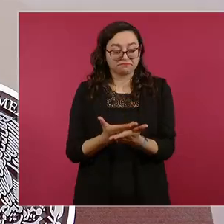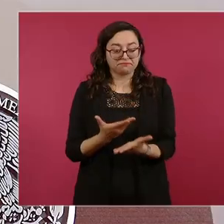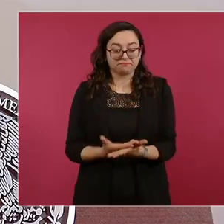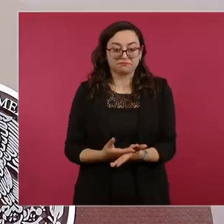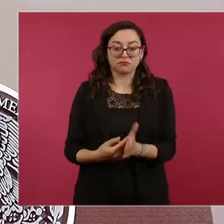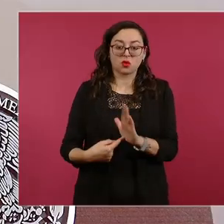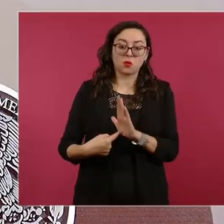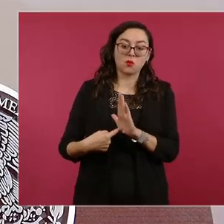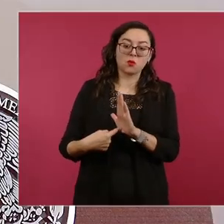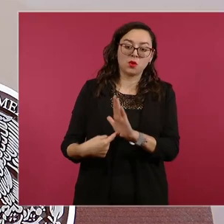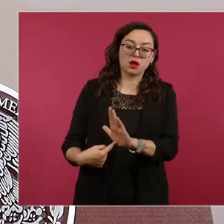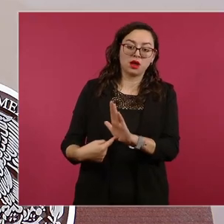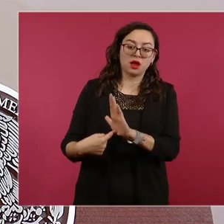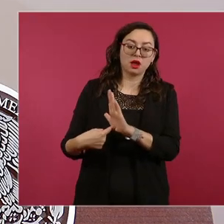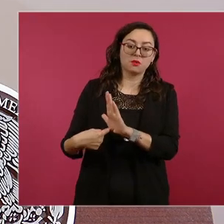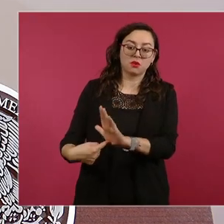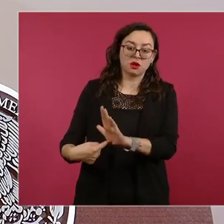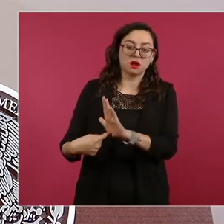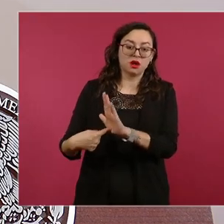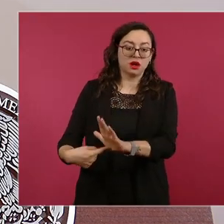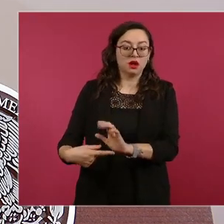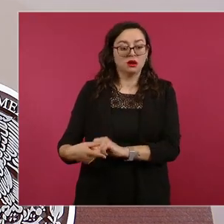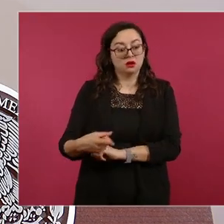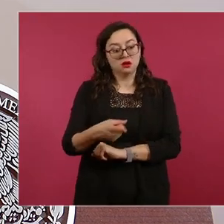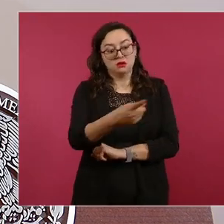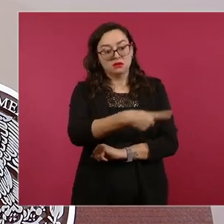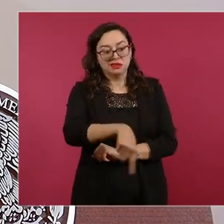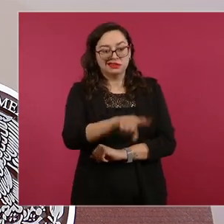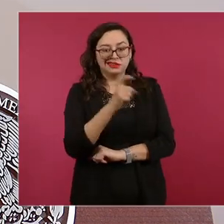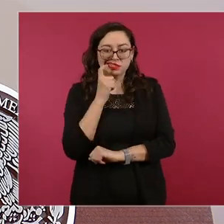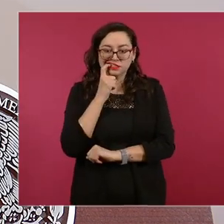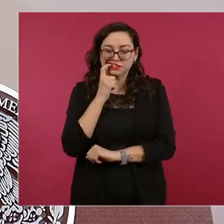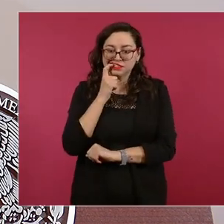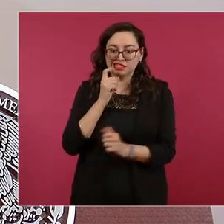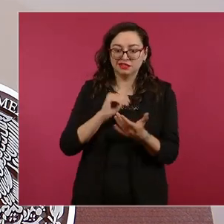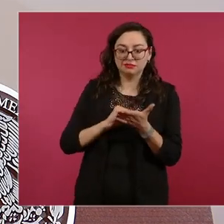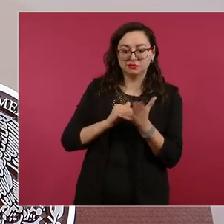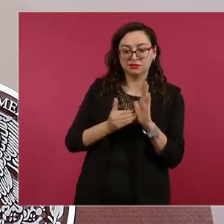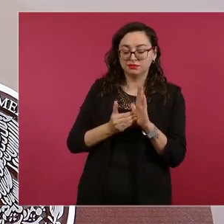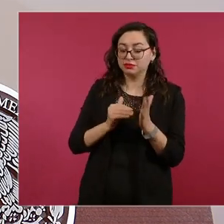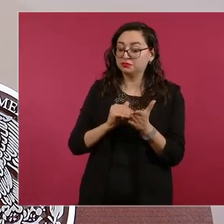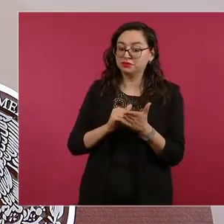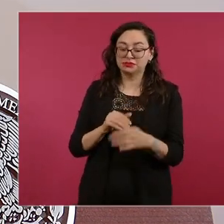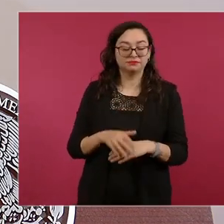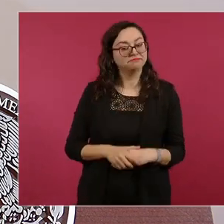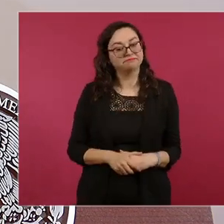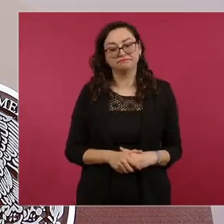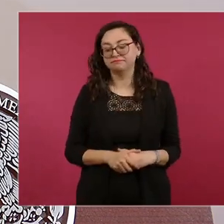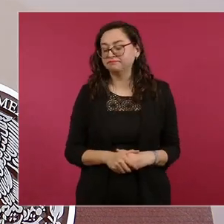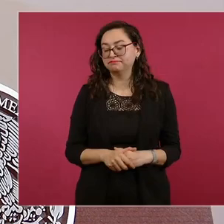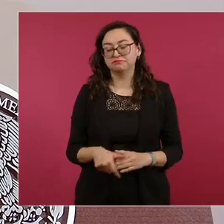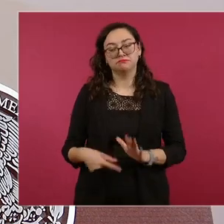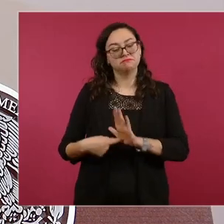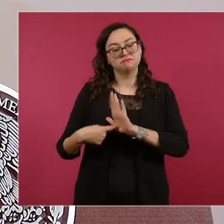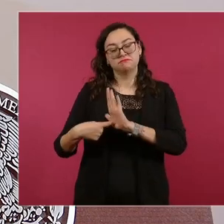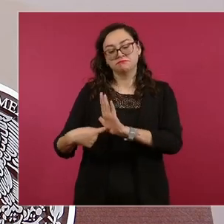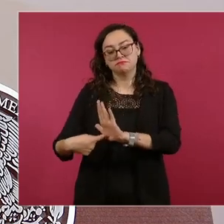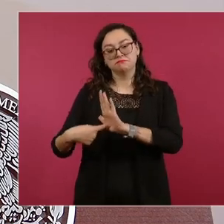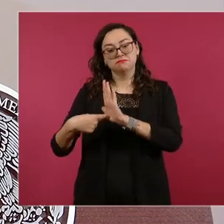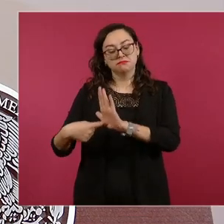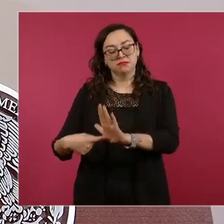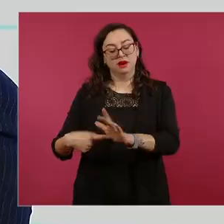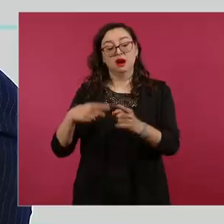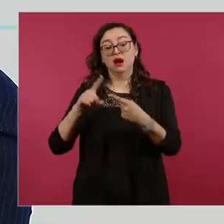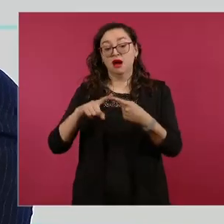juicios que han intentado estas tácticas que las notificaciones, los plazos y los cobros que ha realizado la autoridad